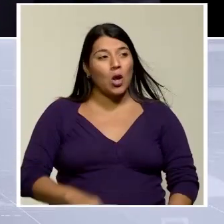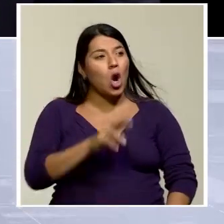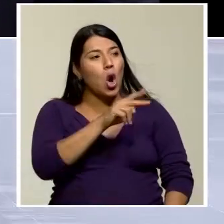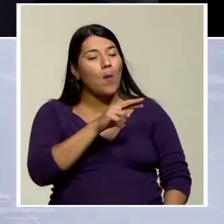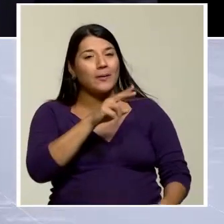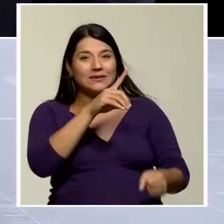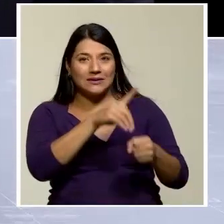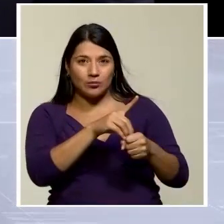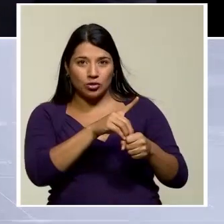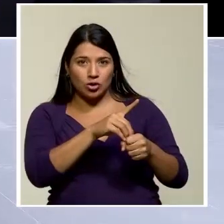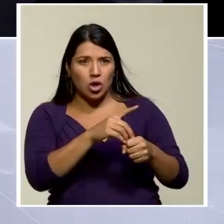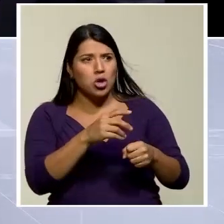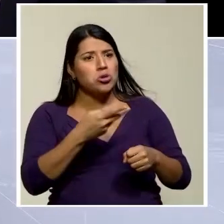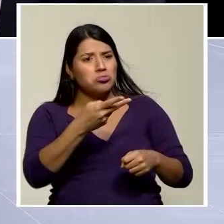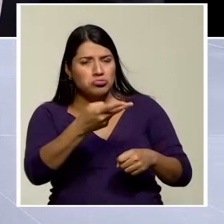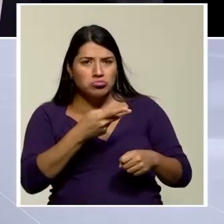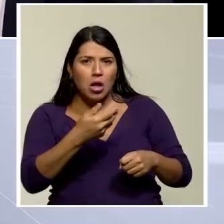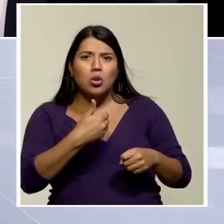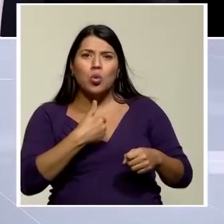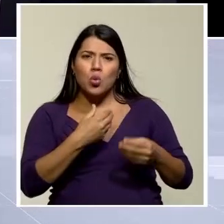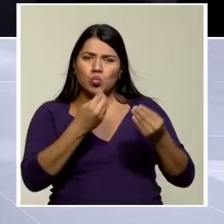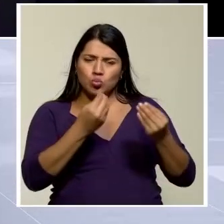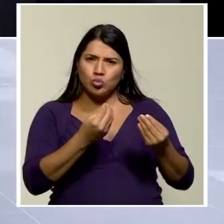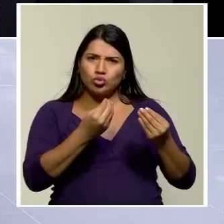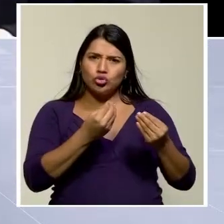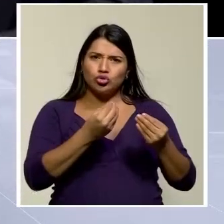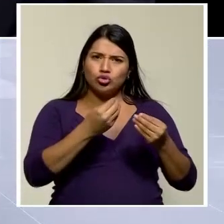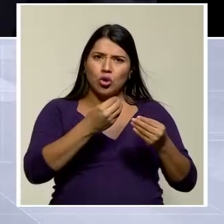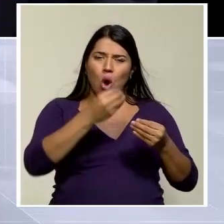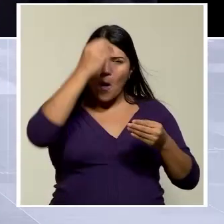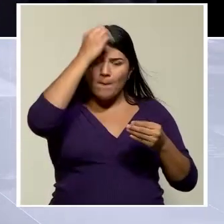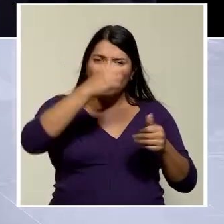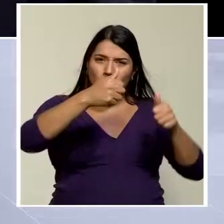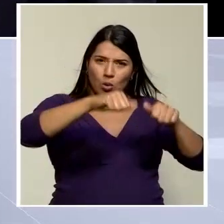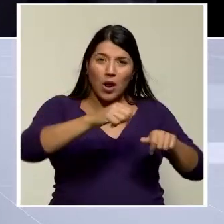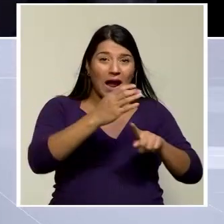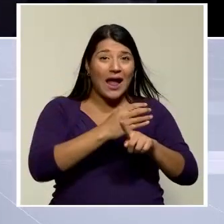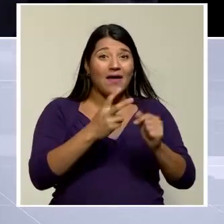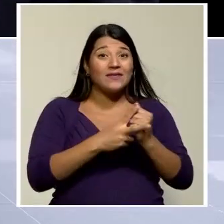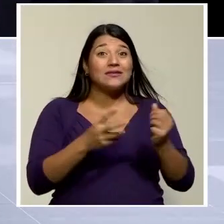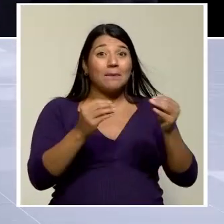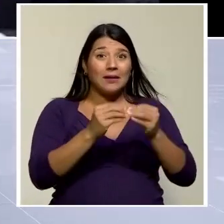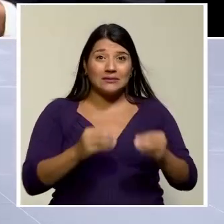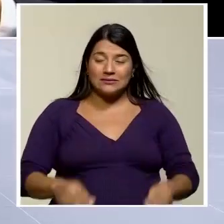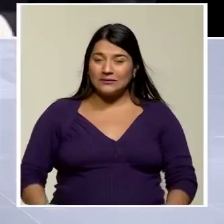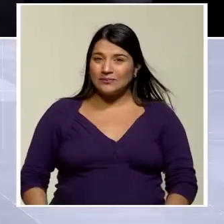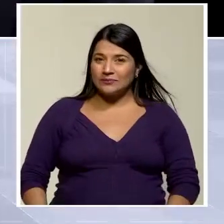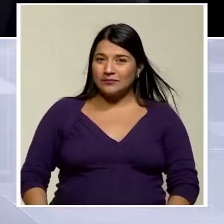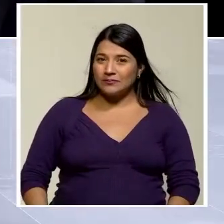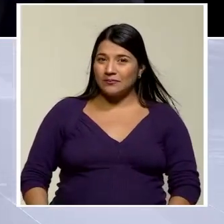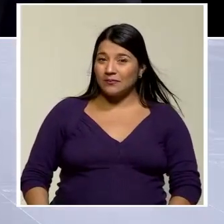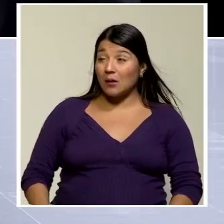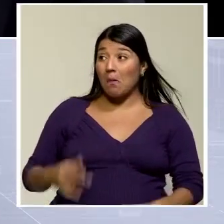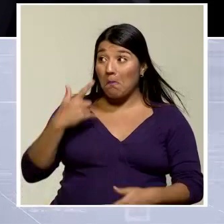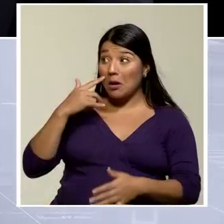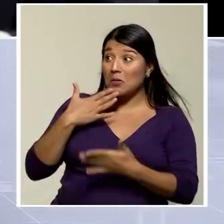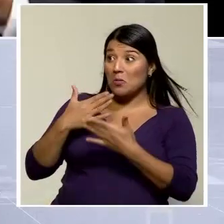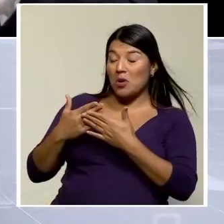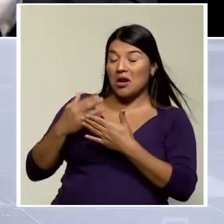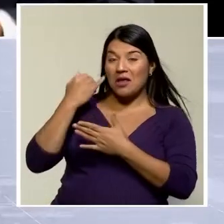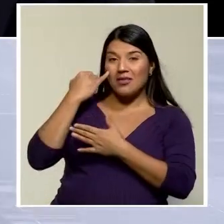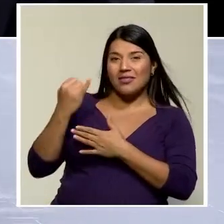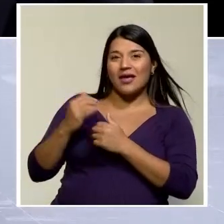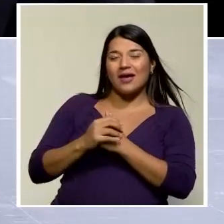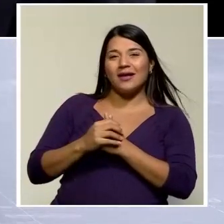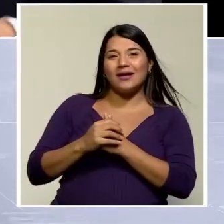Compañera diputada con la que hemos tenido grandes coincidencias, cada vez son mayores. Suena prometedor, ¿eh? Brecha,